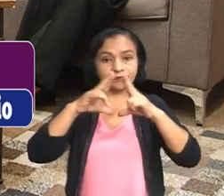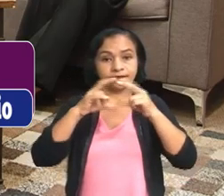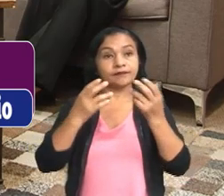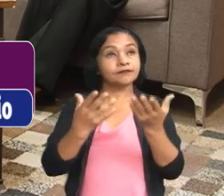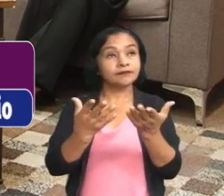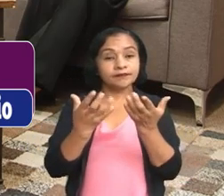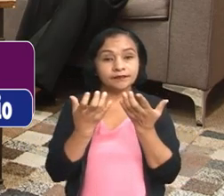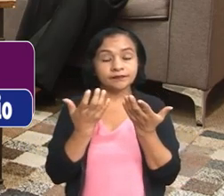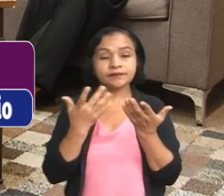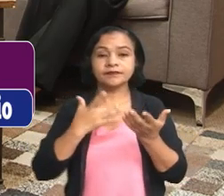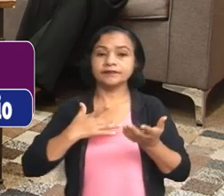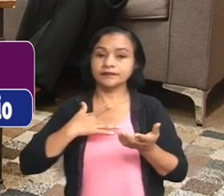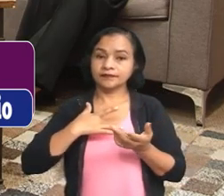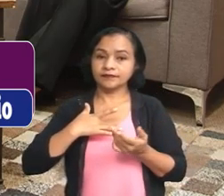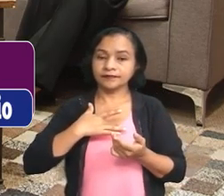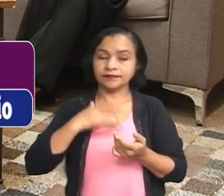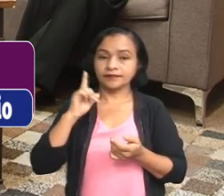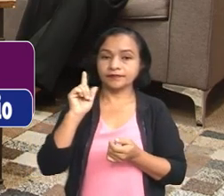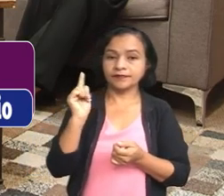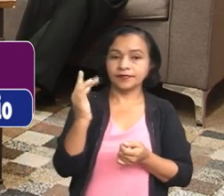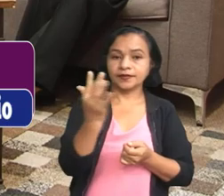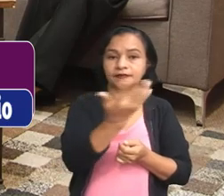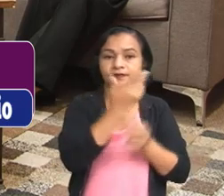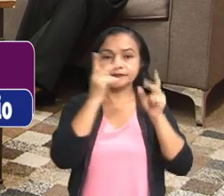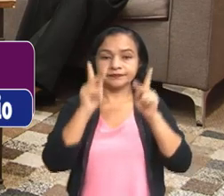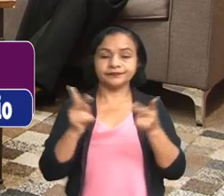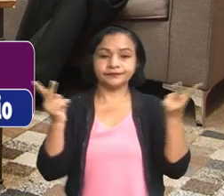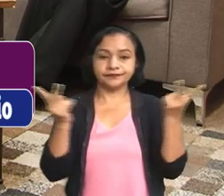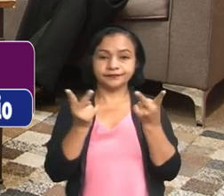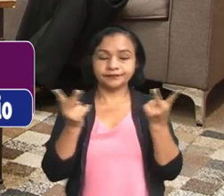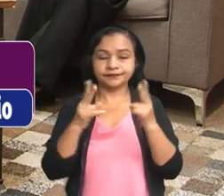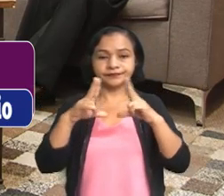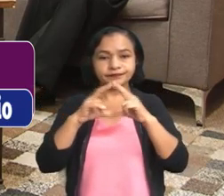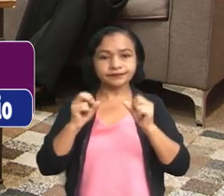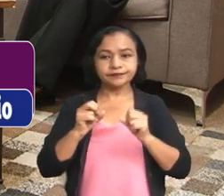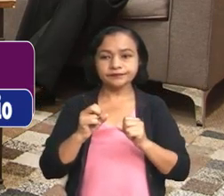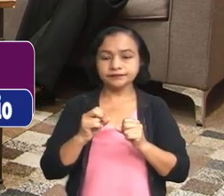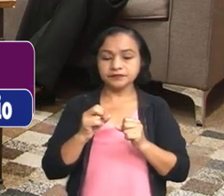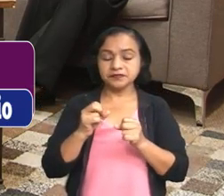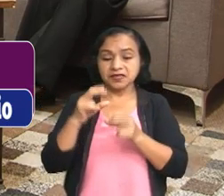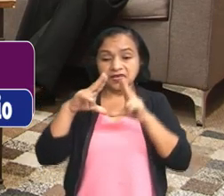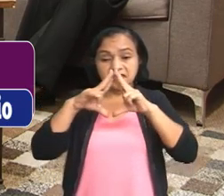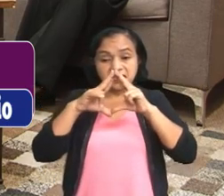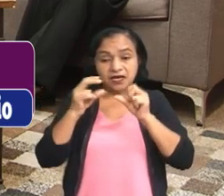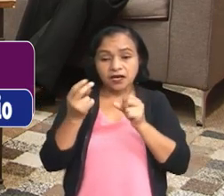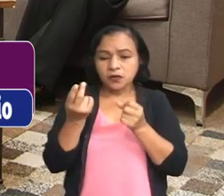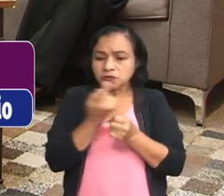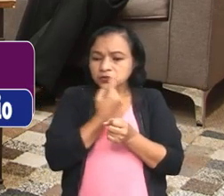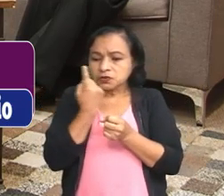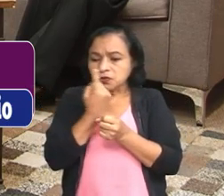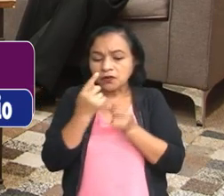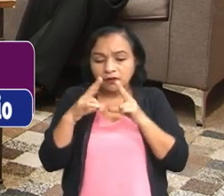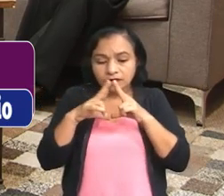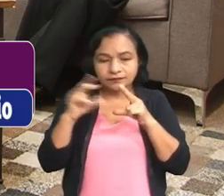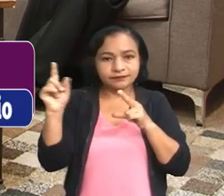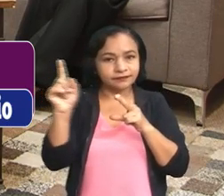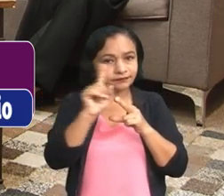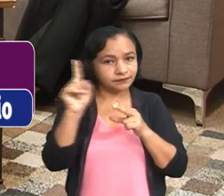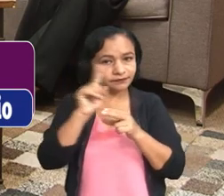queremos y necesitamos los nicaragüenses. Nosotros, como te decía, no somos una isla. Estamos también, por ejemplo,